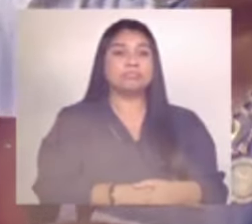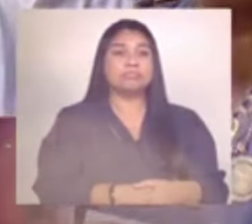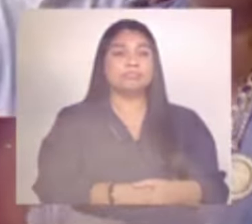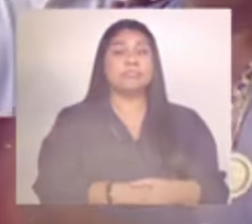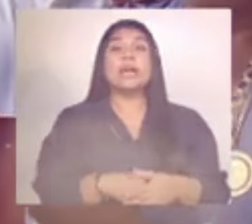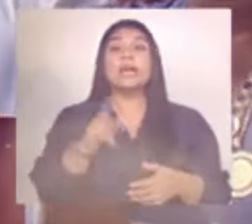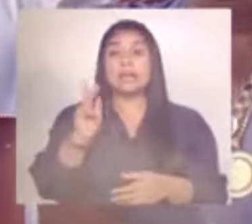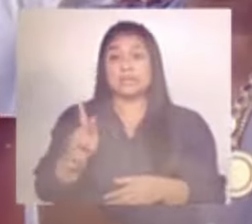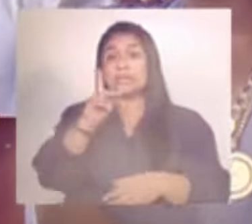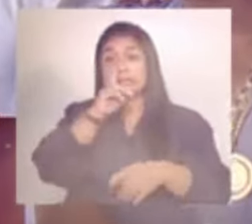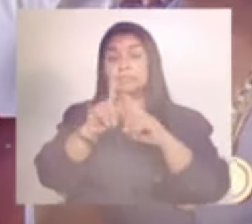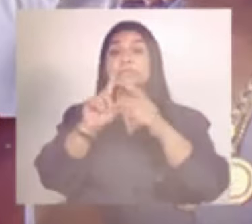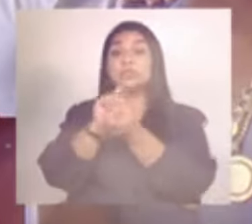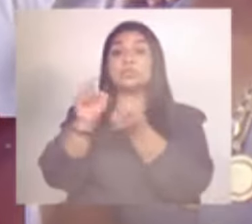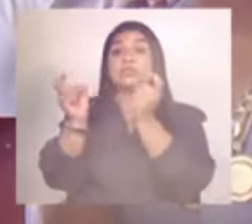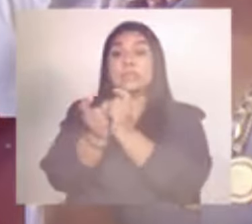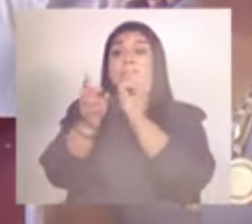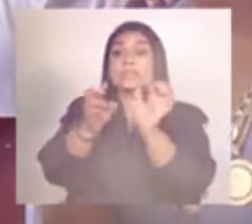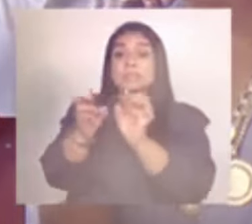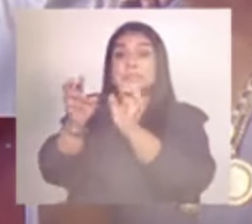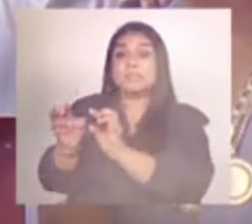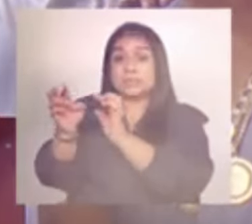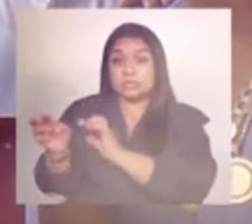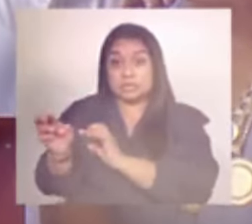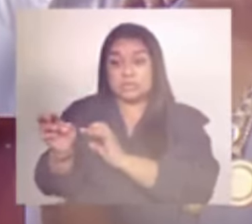Y los cambios en el personal